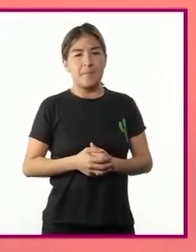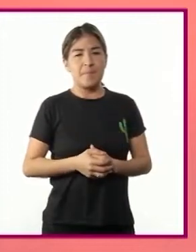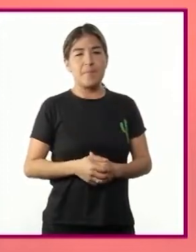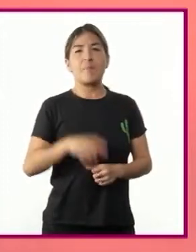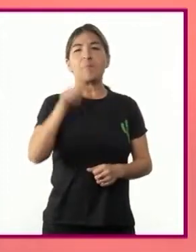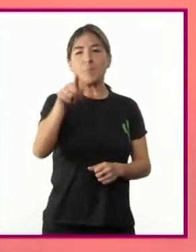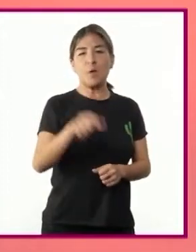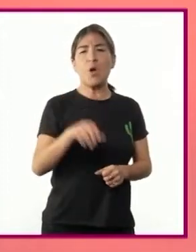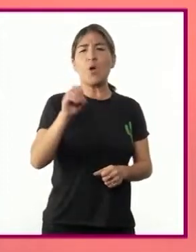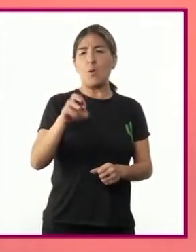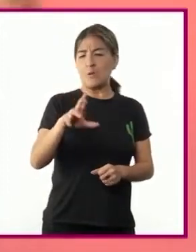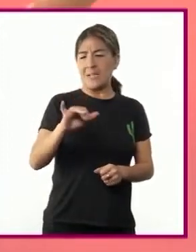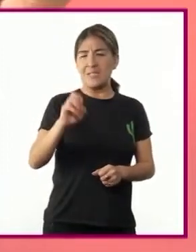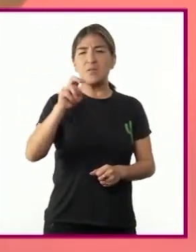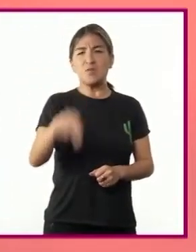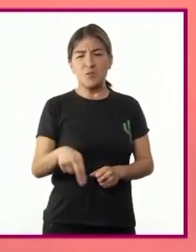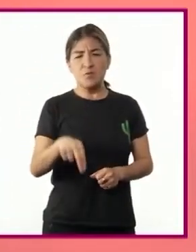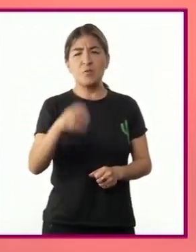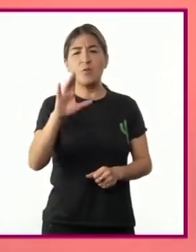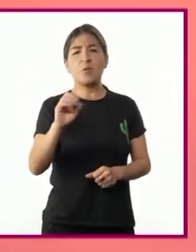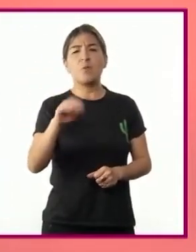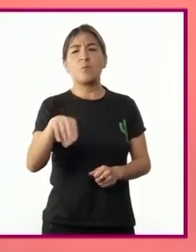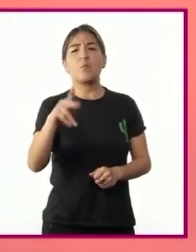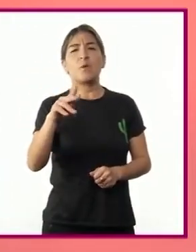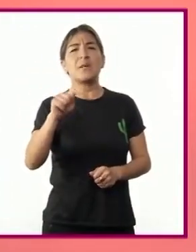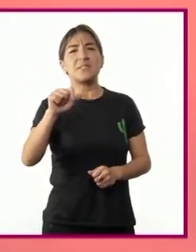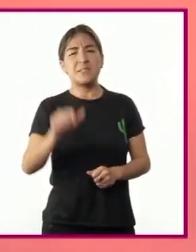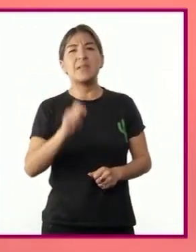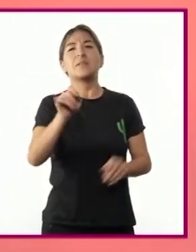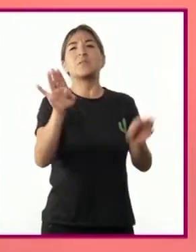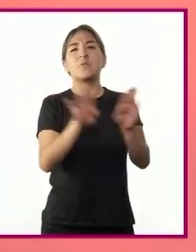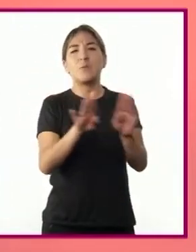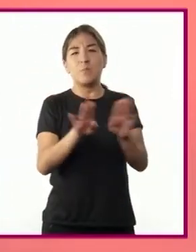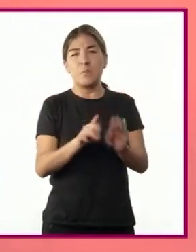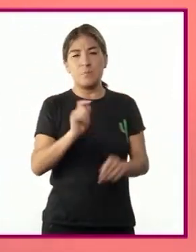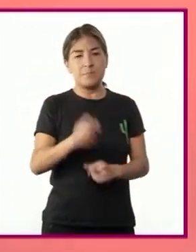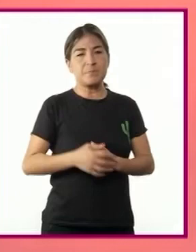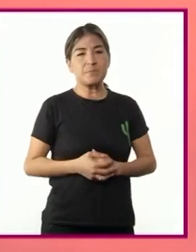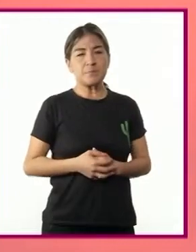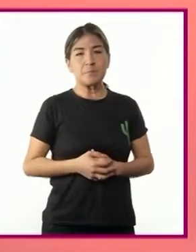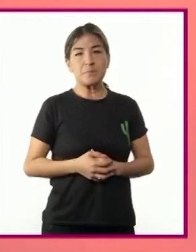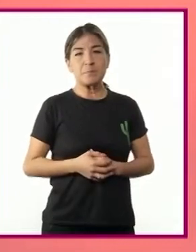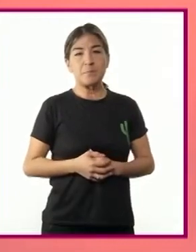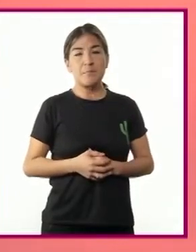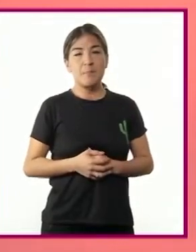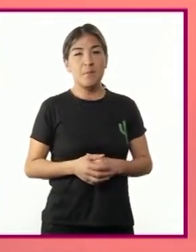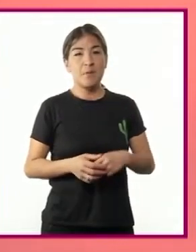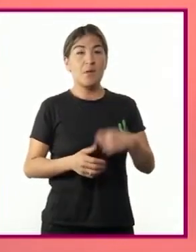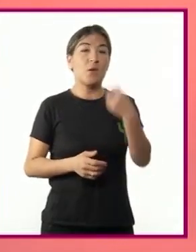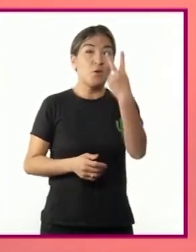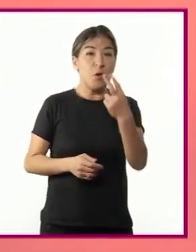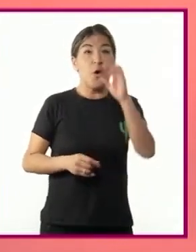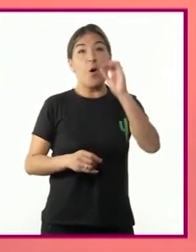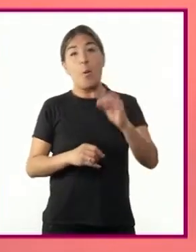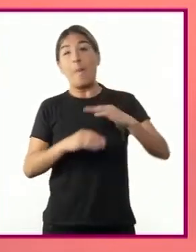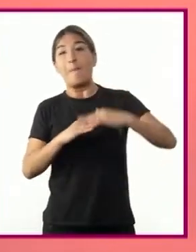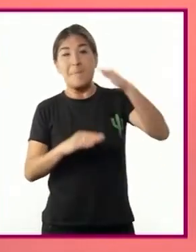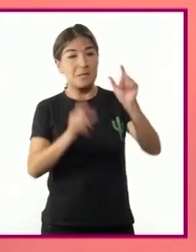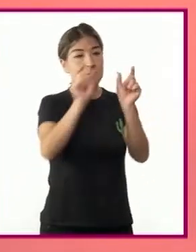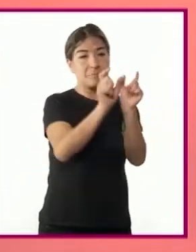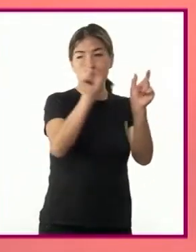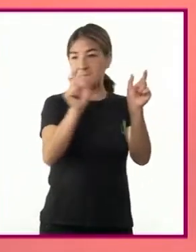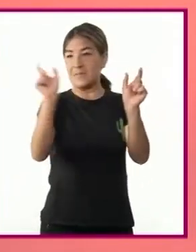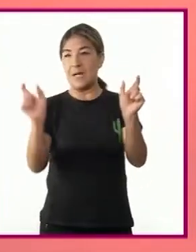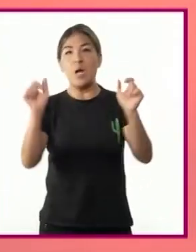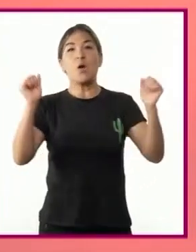Una oración compuesta es la unión de dos o más oraciones simples que se